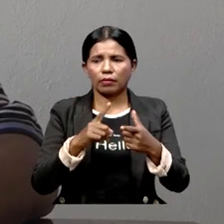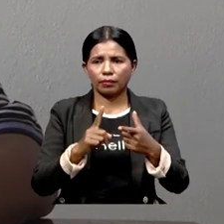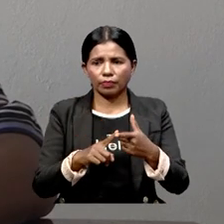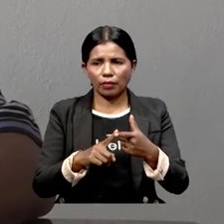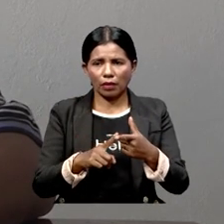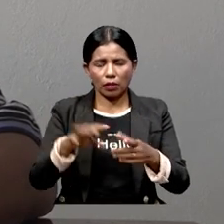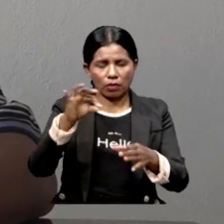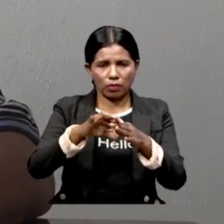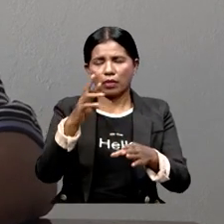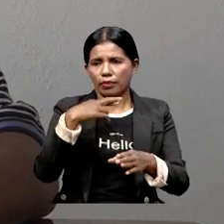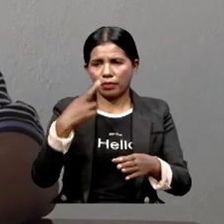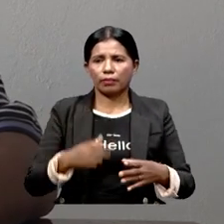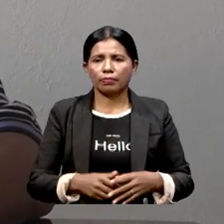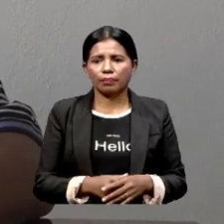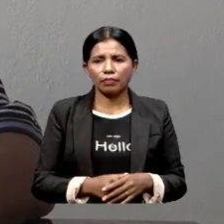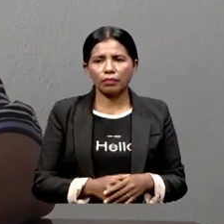producción haré